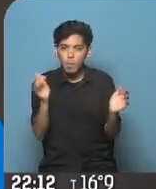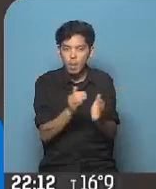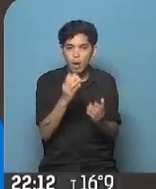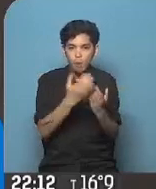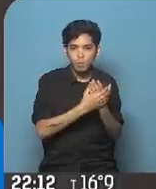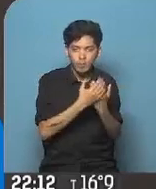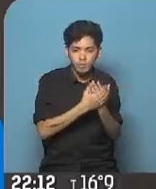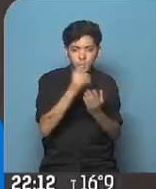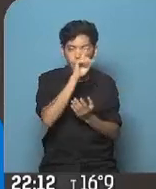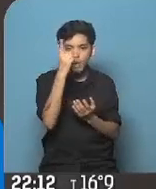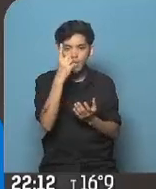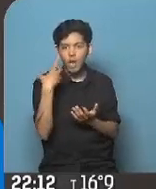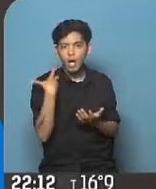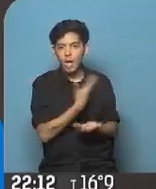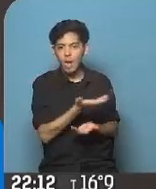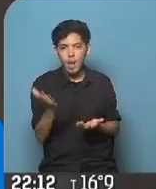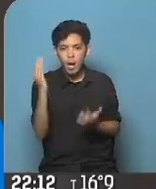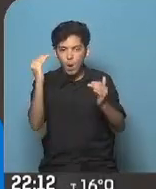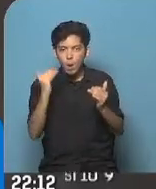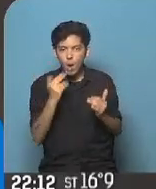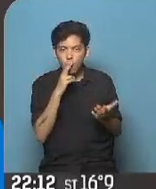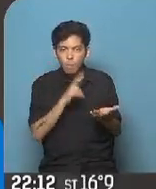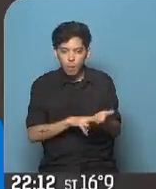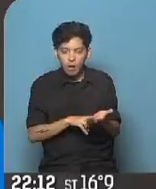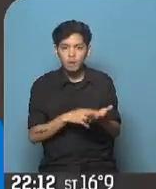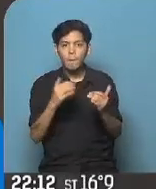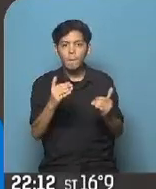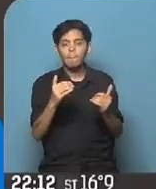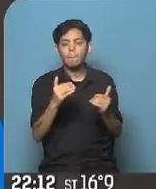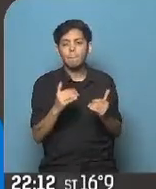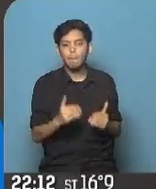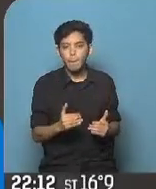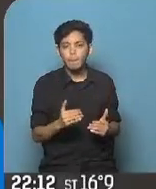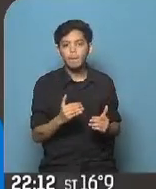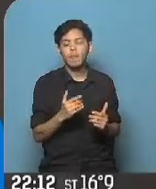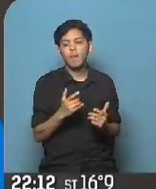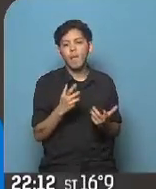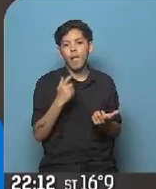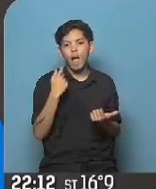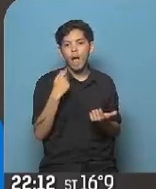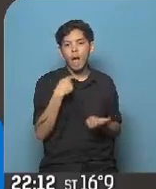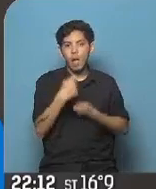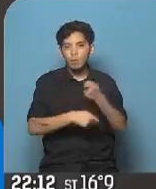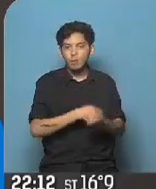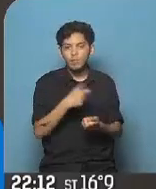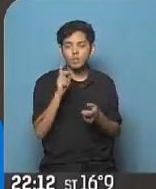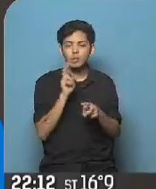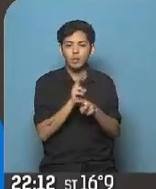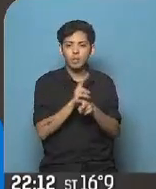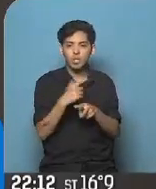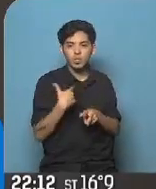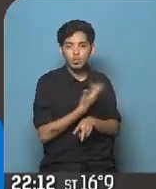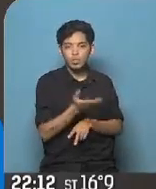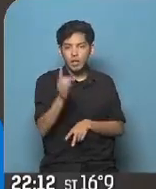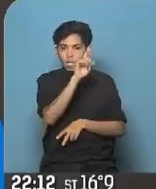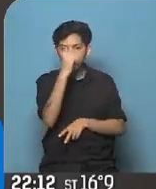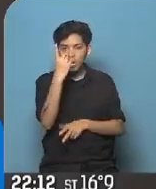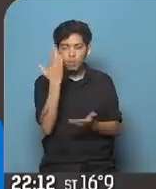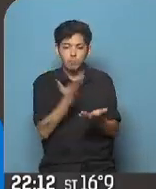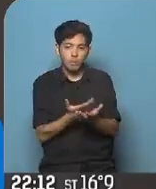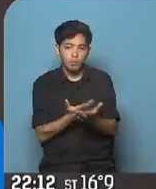el Estado en general, bajar impuestos, bajar los aportes a la seguridad social del Estado. Todas propuestas